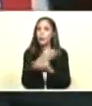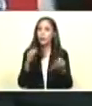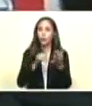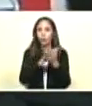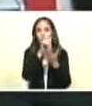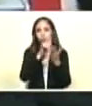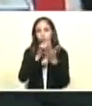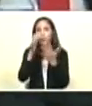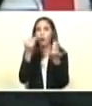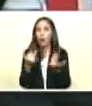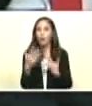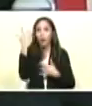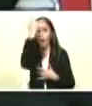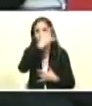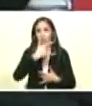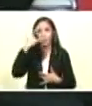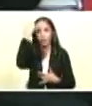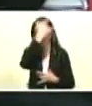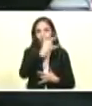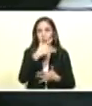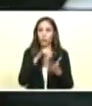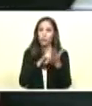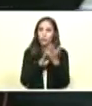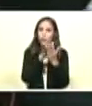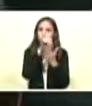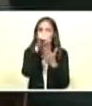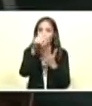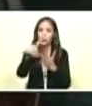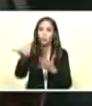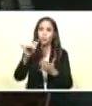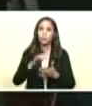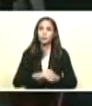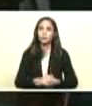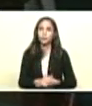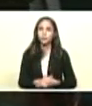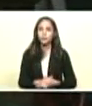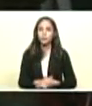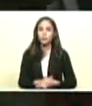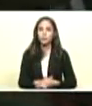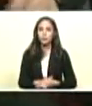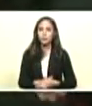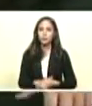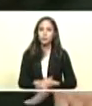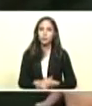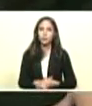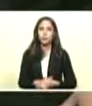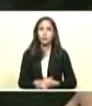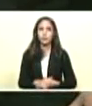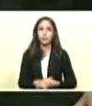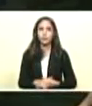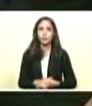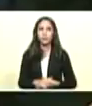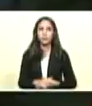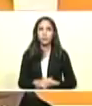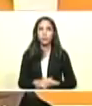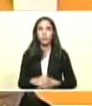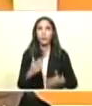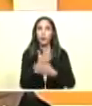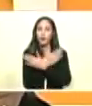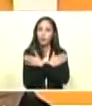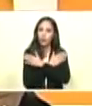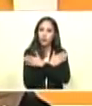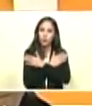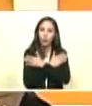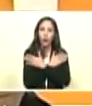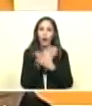África. Y acaba de terminar una extraordinaria gira por América Latina y el Caribe. Lo felicito,